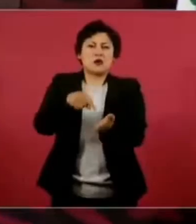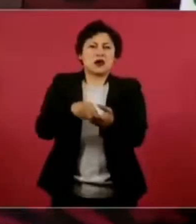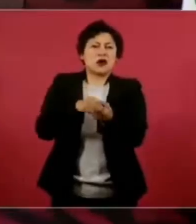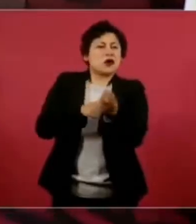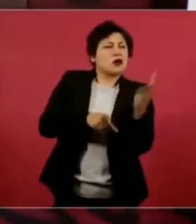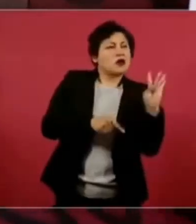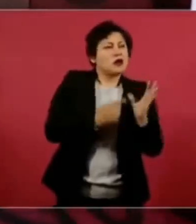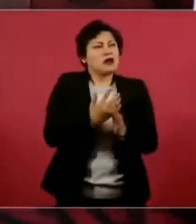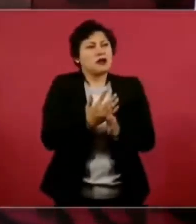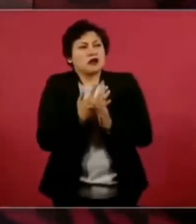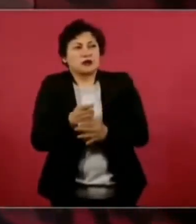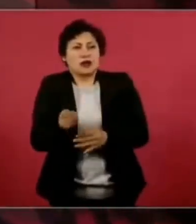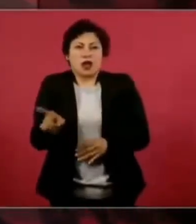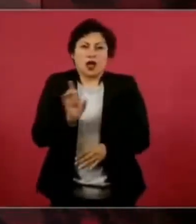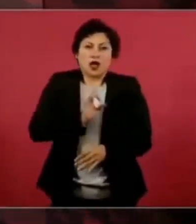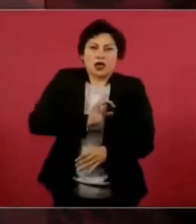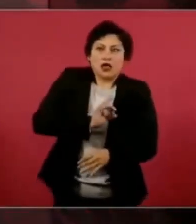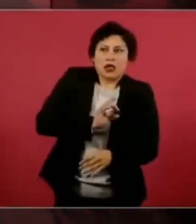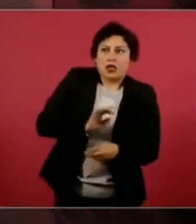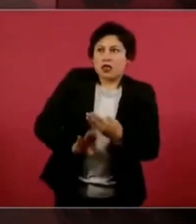que no se paraban ahí ni las moscas.